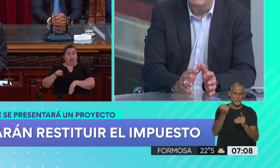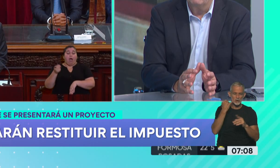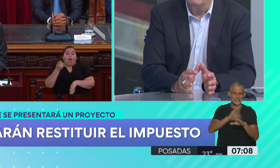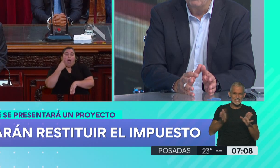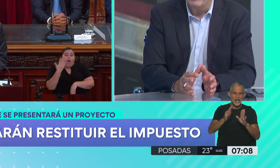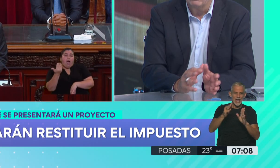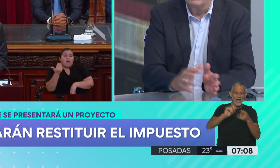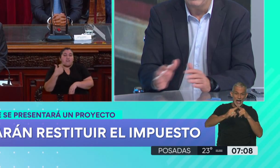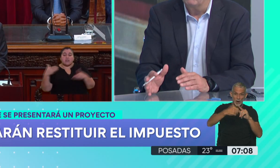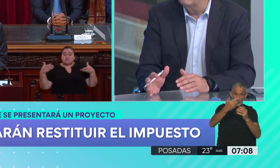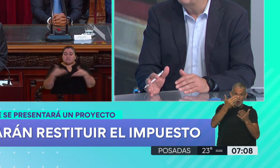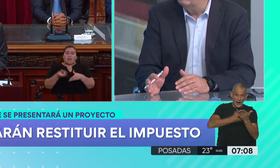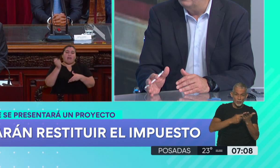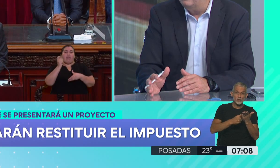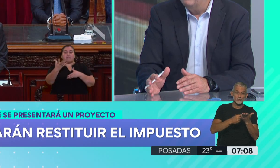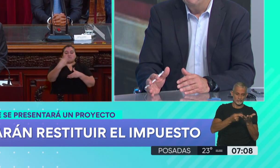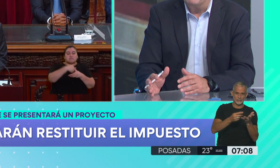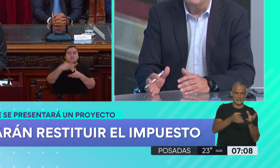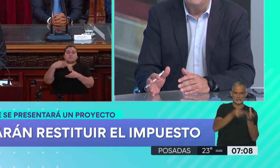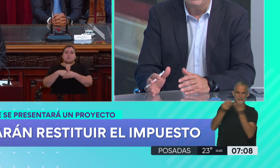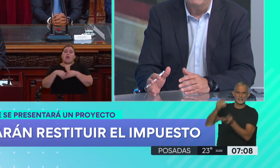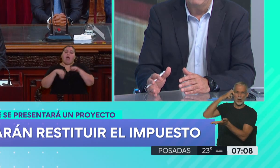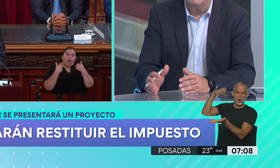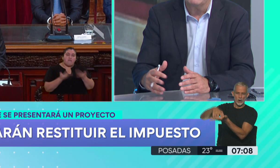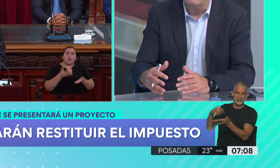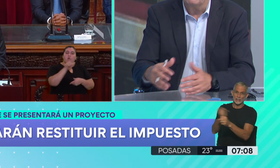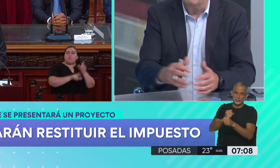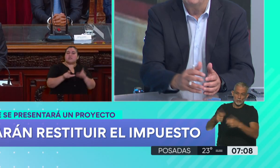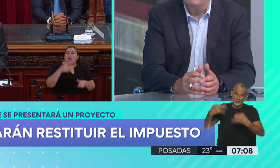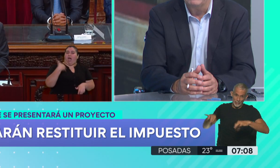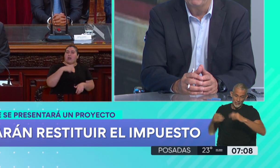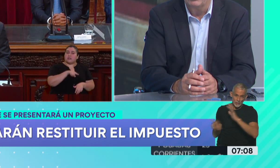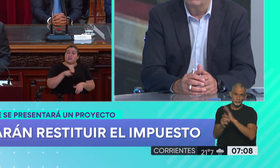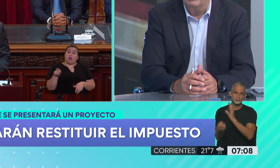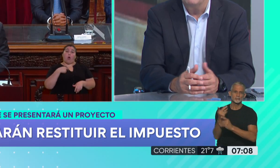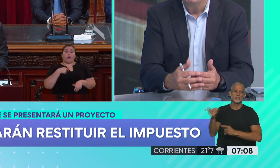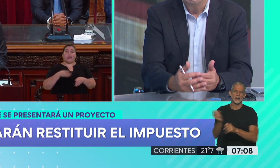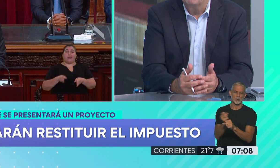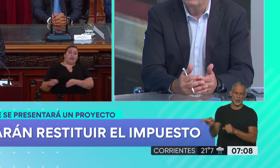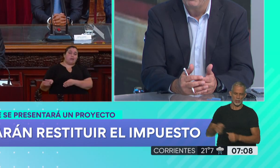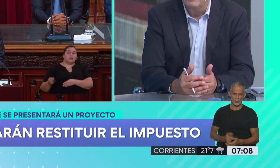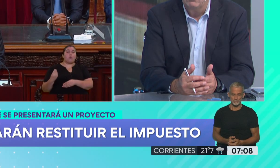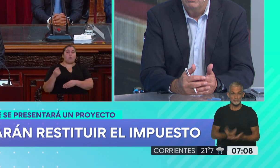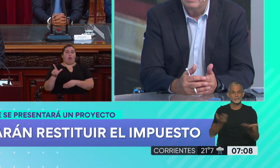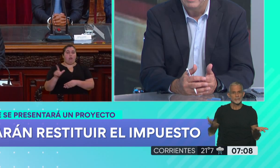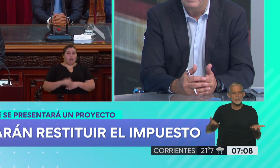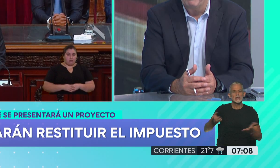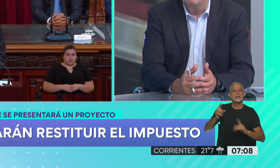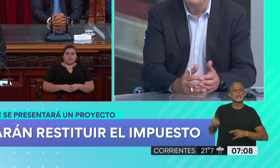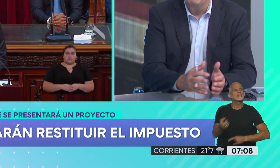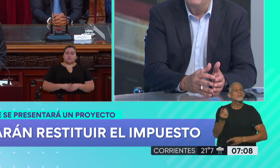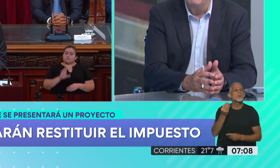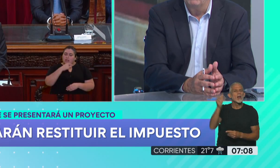en parte de esos acuerdos al Congreso Nacional para que sean sancionados diferentes proyectos de ley. Por supuesto que